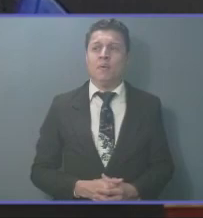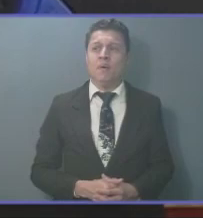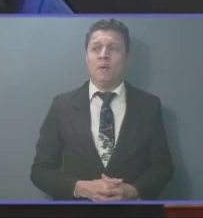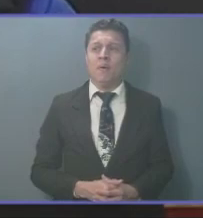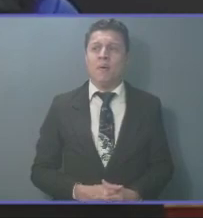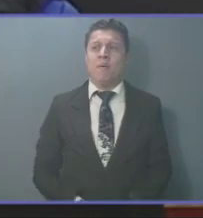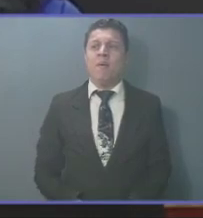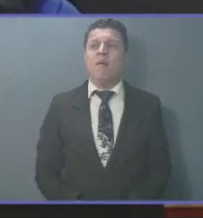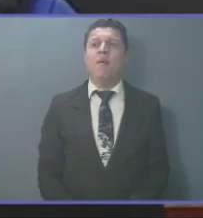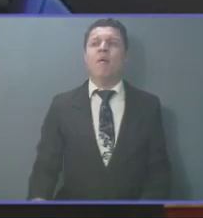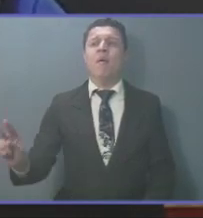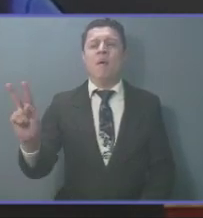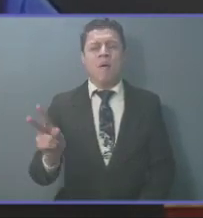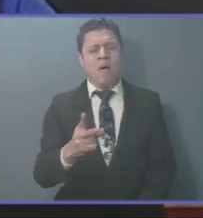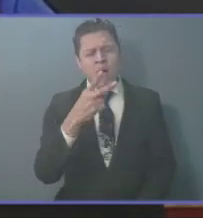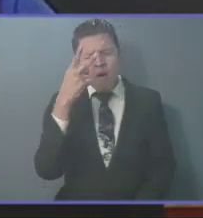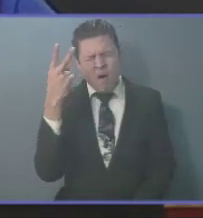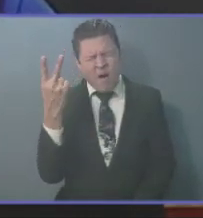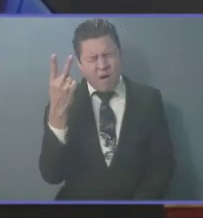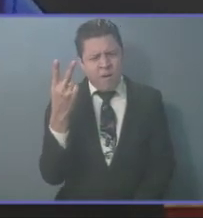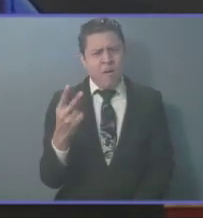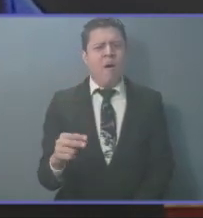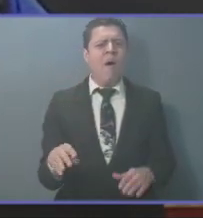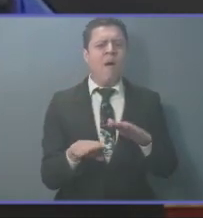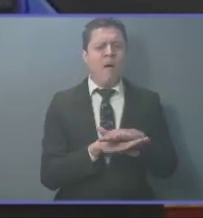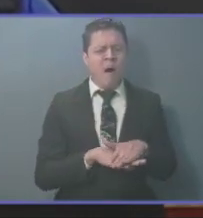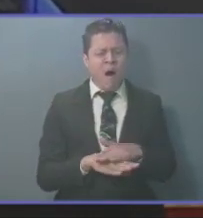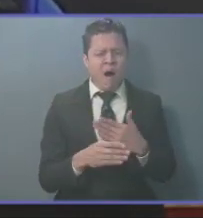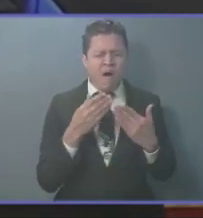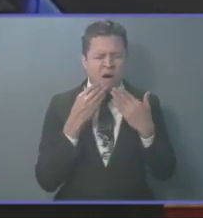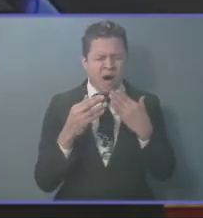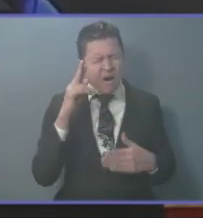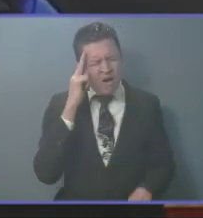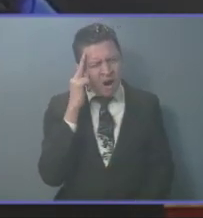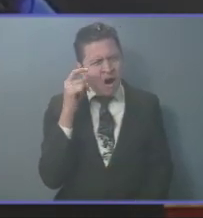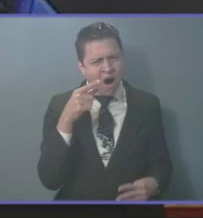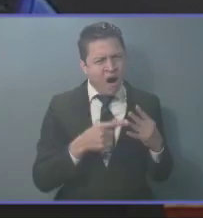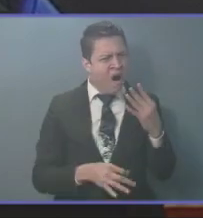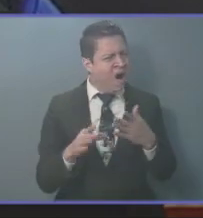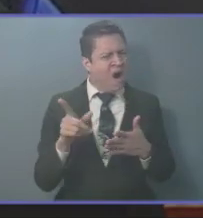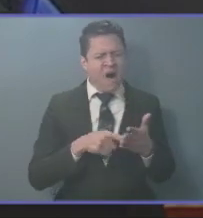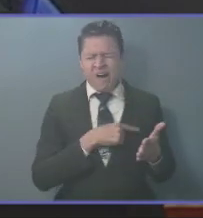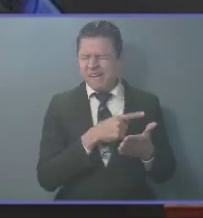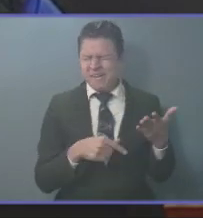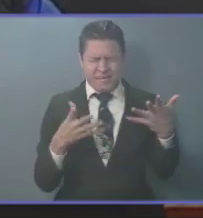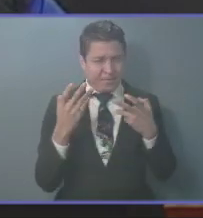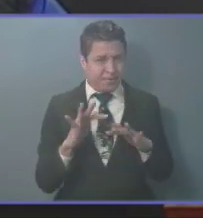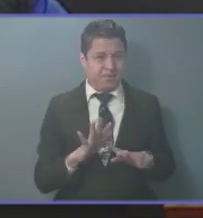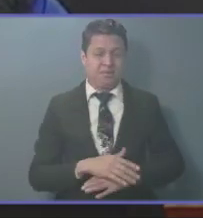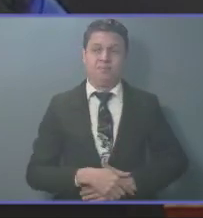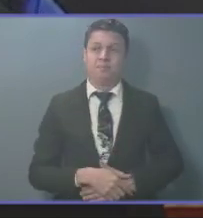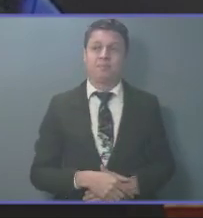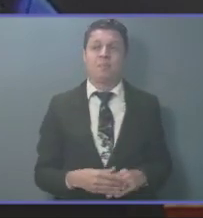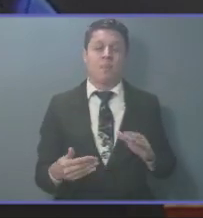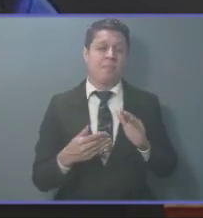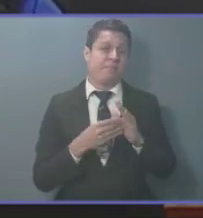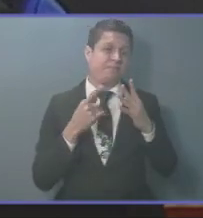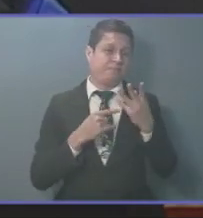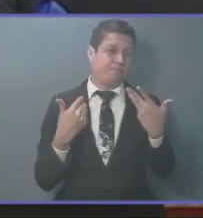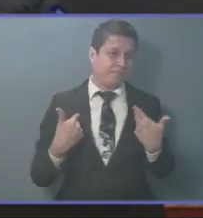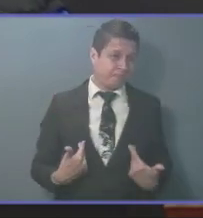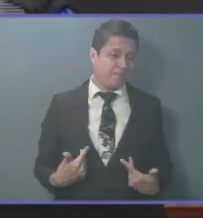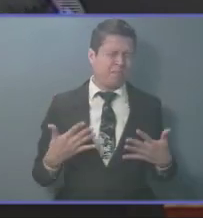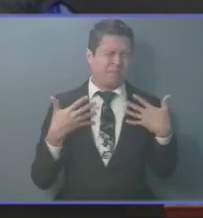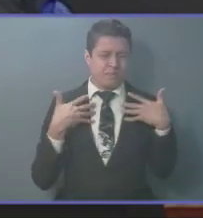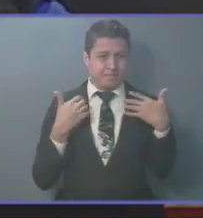El segundo argumento que nos dan para vetar esta importantísima ley es la violación al derecho a la salud.